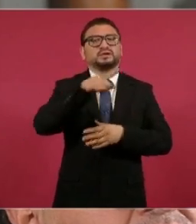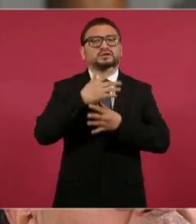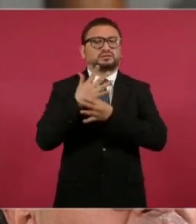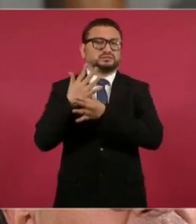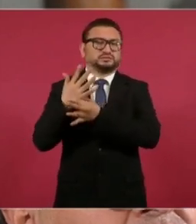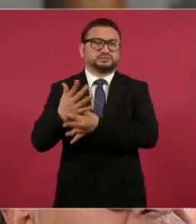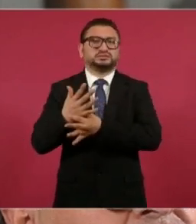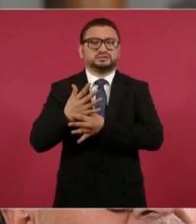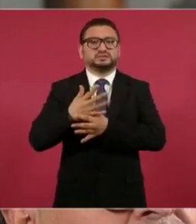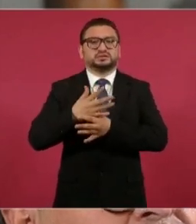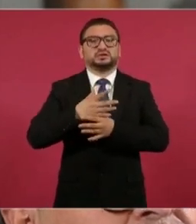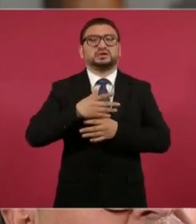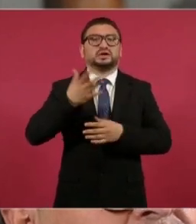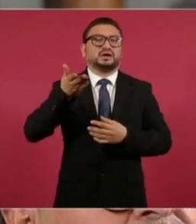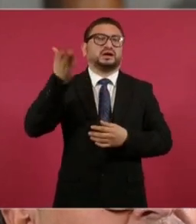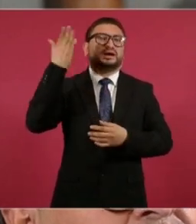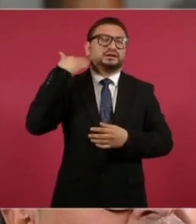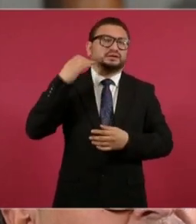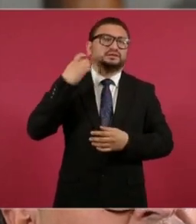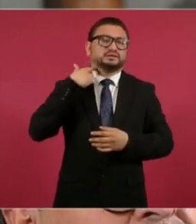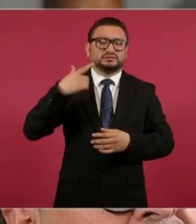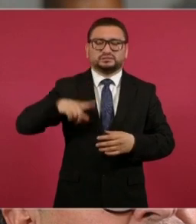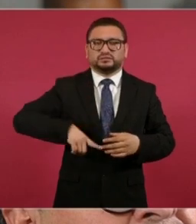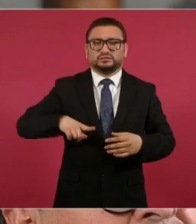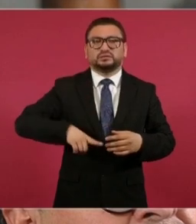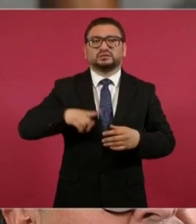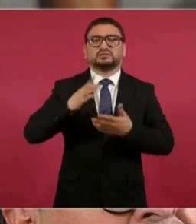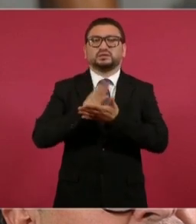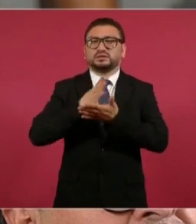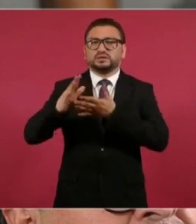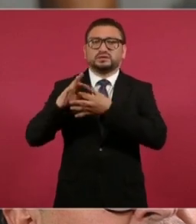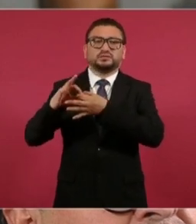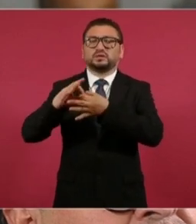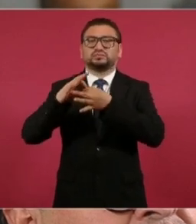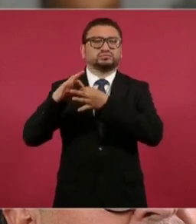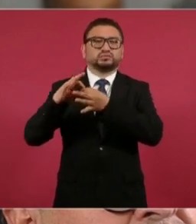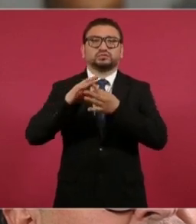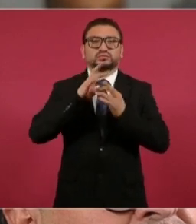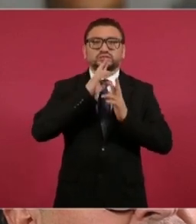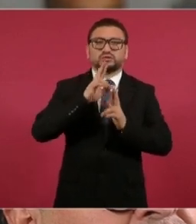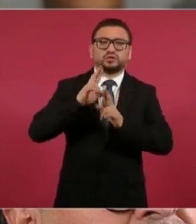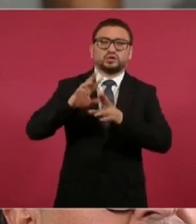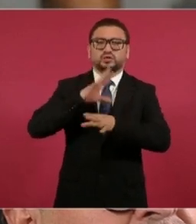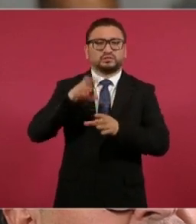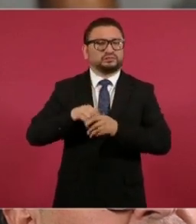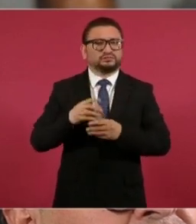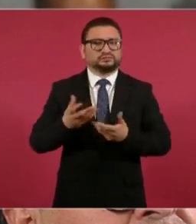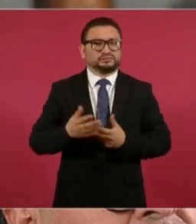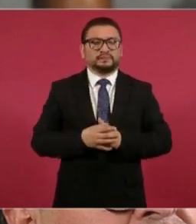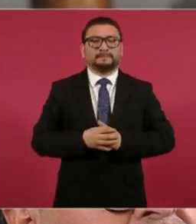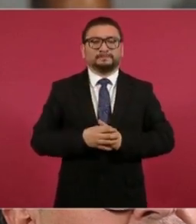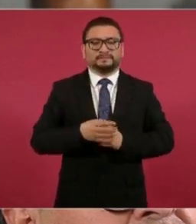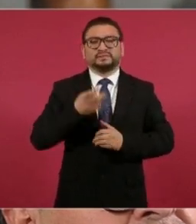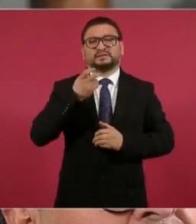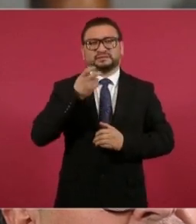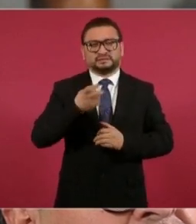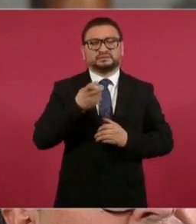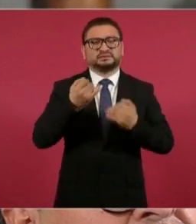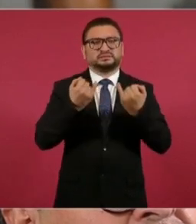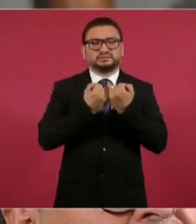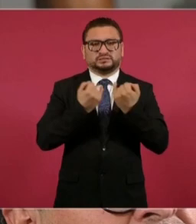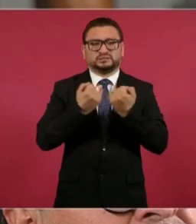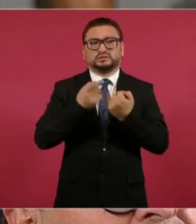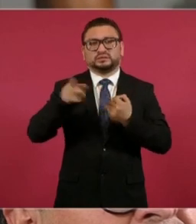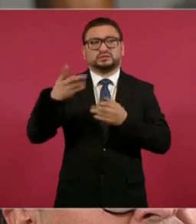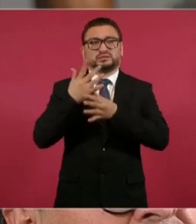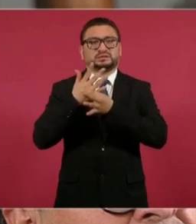también quiso hacer el gobierno anterior en torno a tenerlos divididos para evitar dar una respuesta como tal y de y que incluso eh